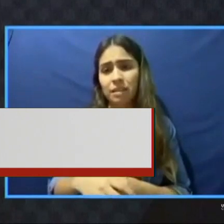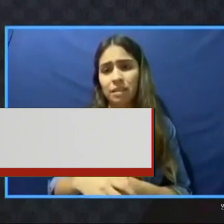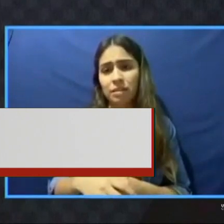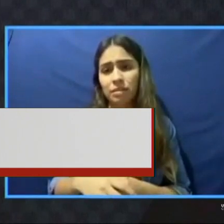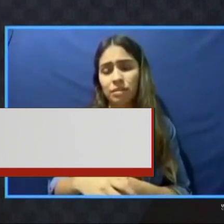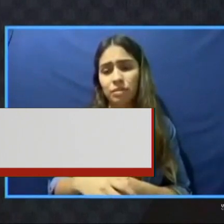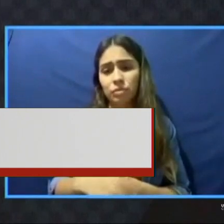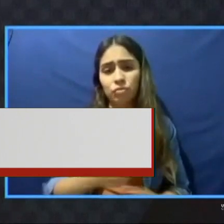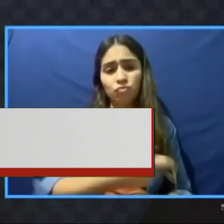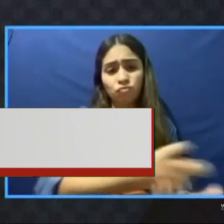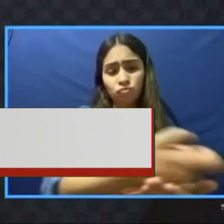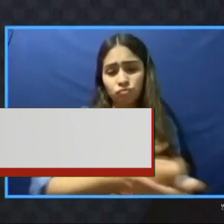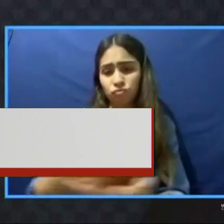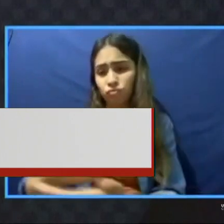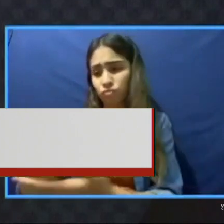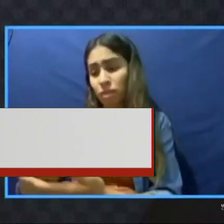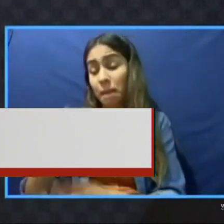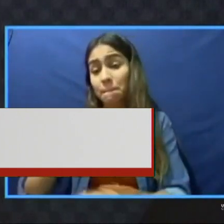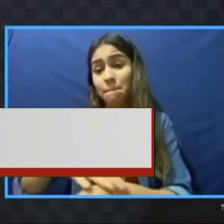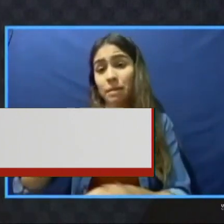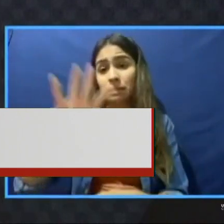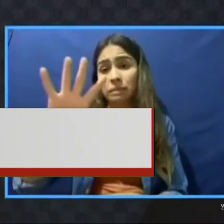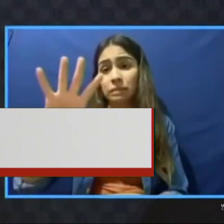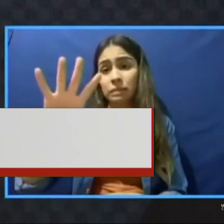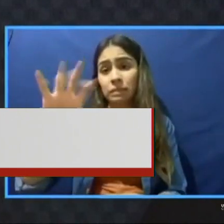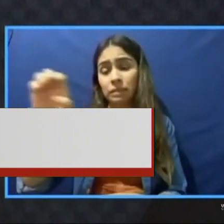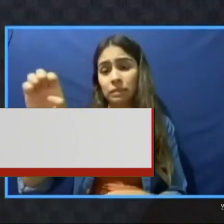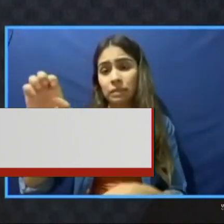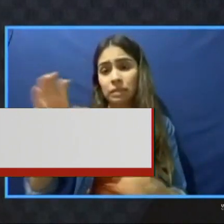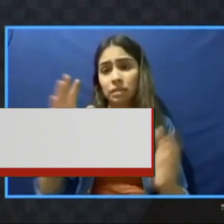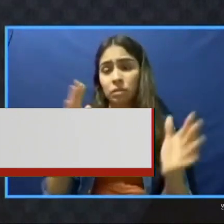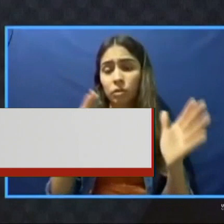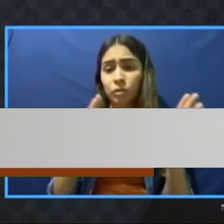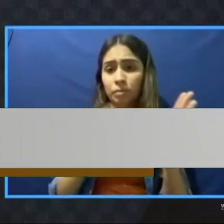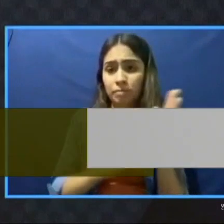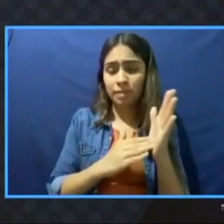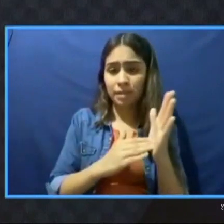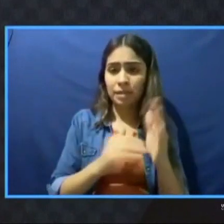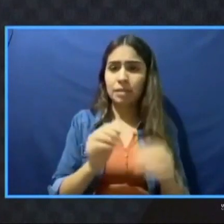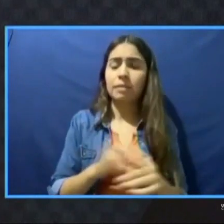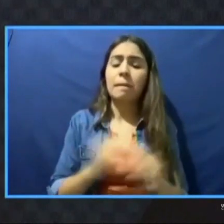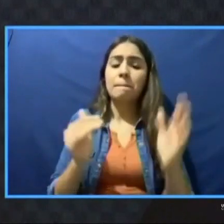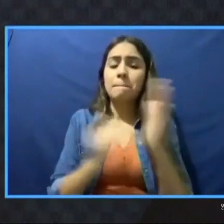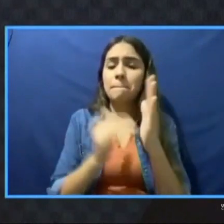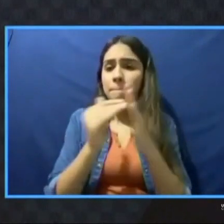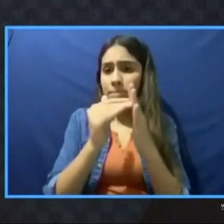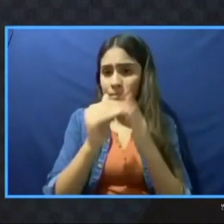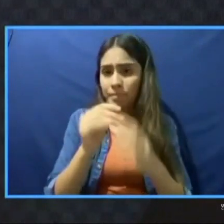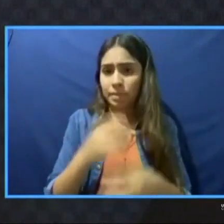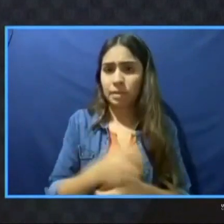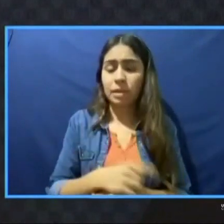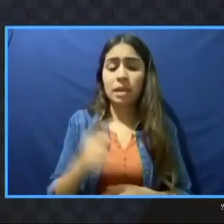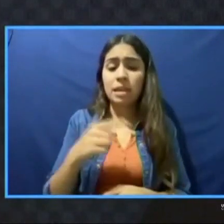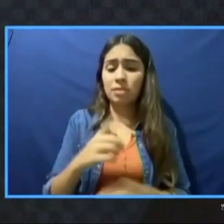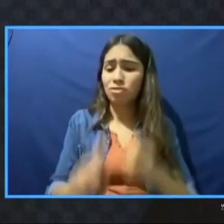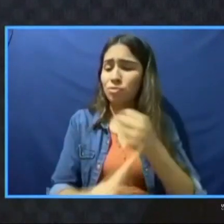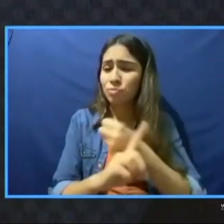de pesos. Y esto afecta a las entidades federativas.